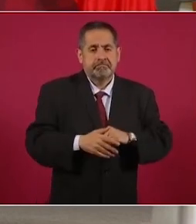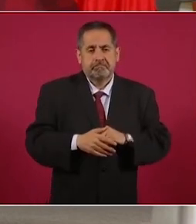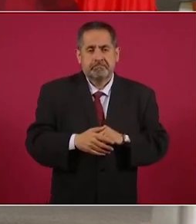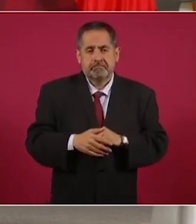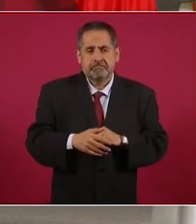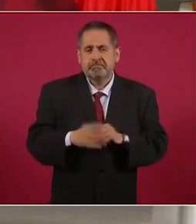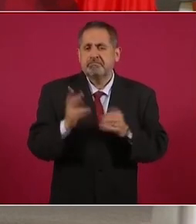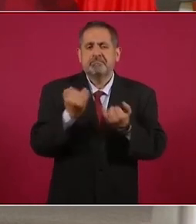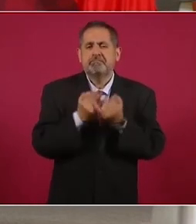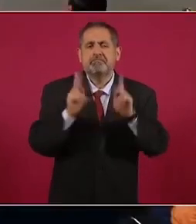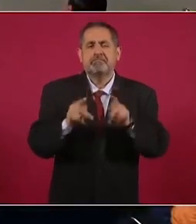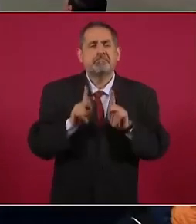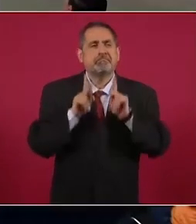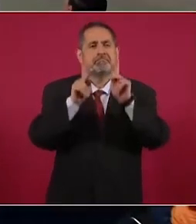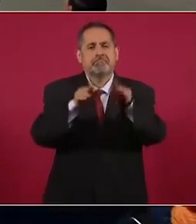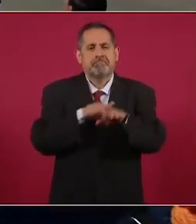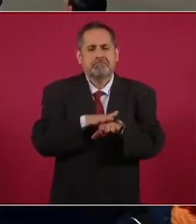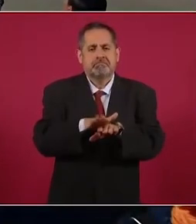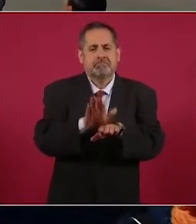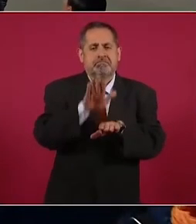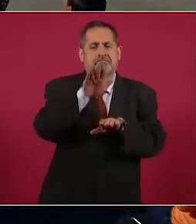viaducto, segundo piso.